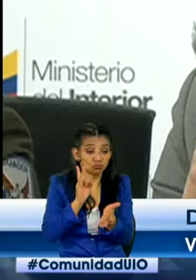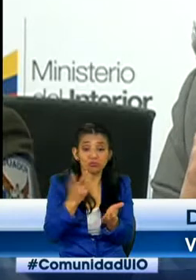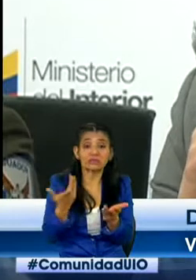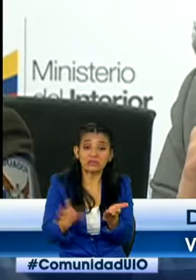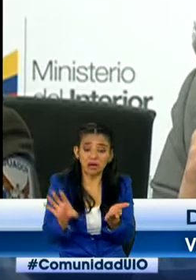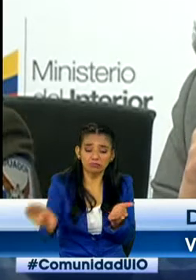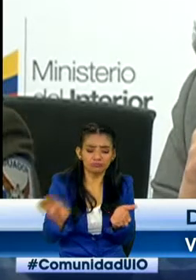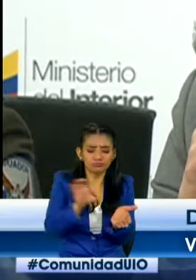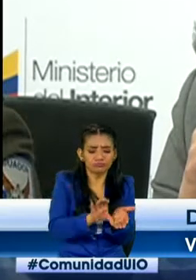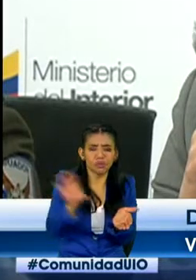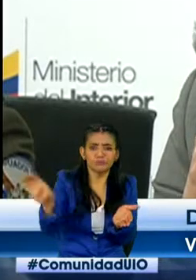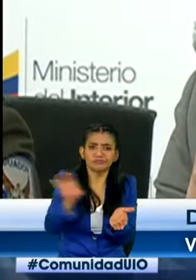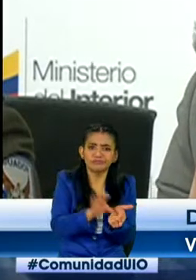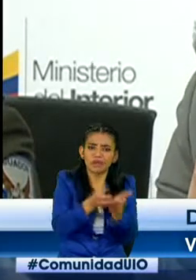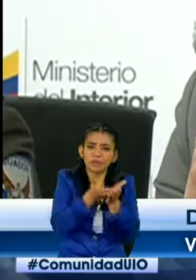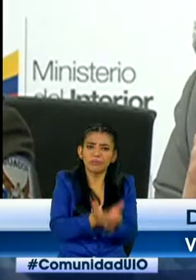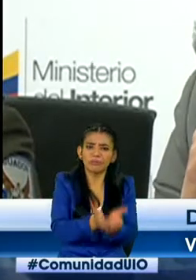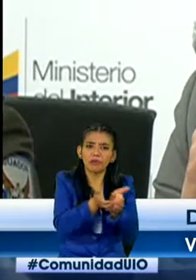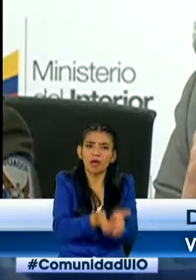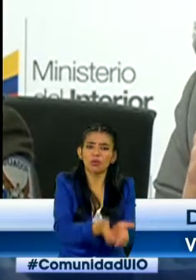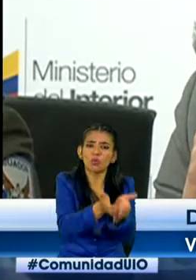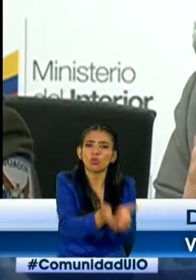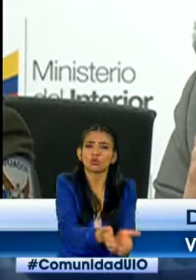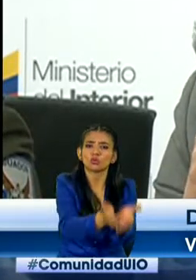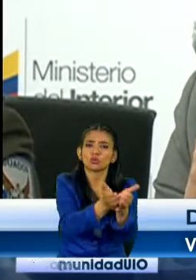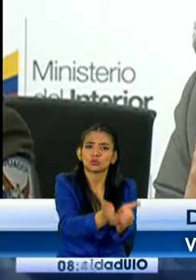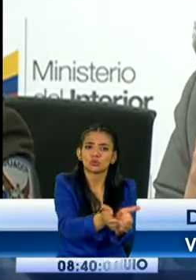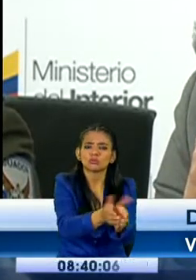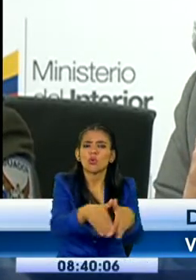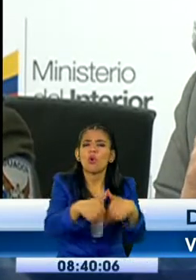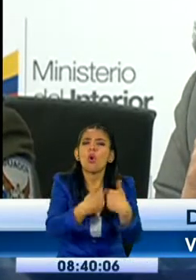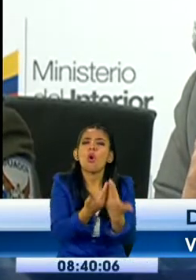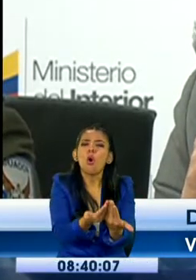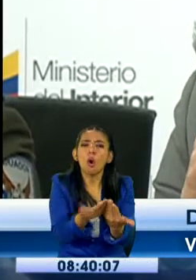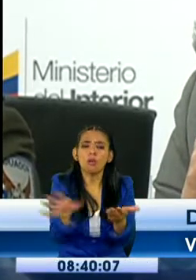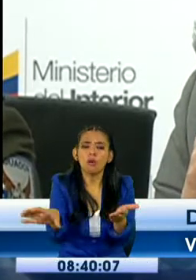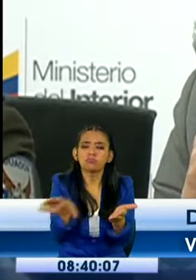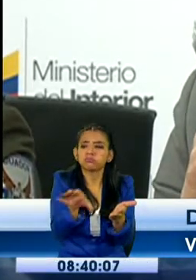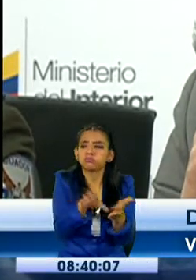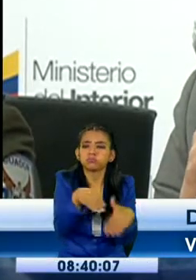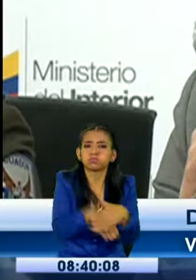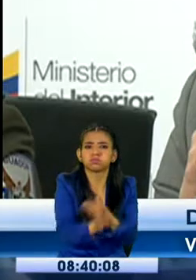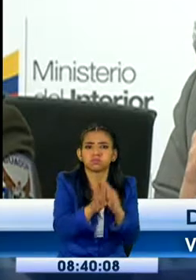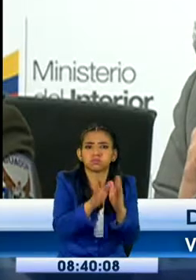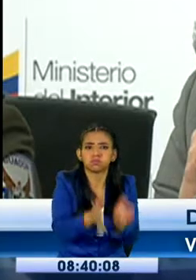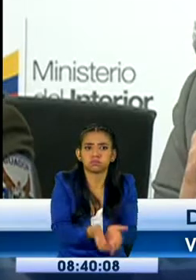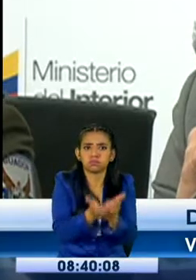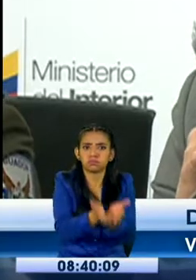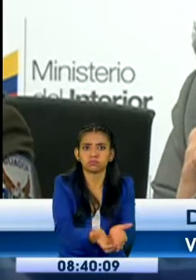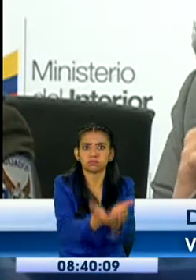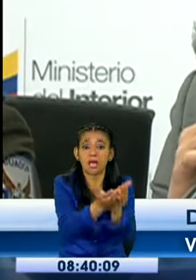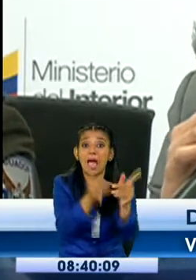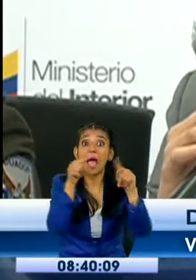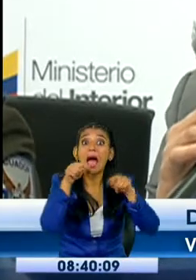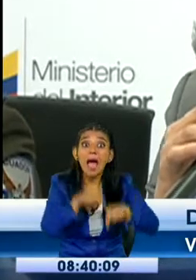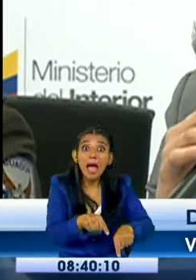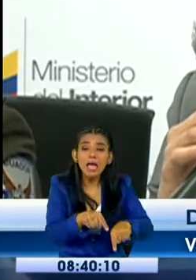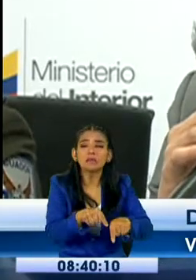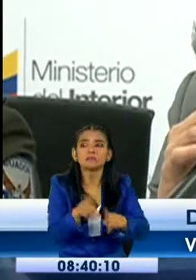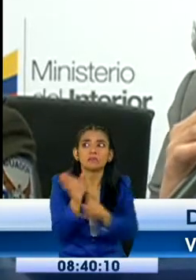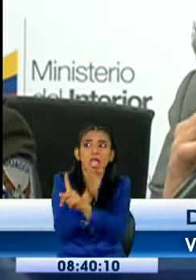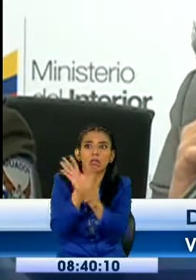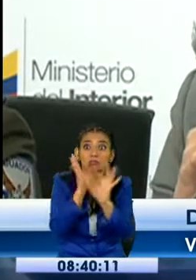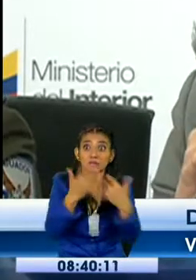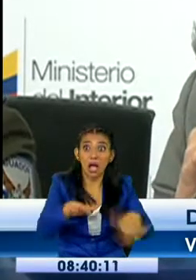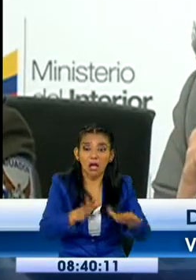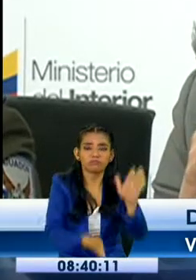era ingresada a los barcos mediante la modalidad de rip-off o gancho ciego, y justamente desde ahí, el punto de partida, se